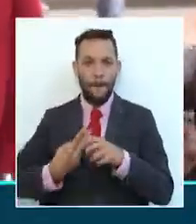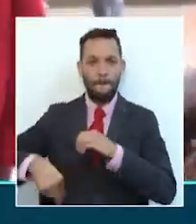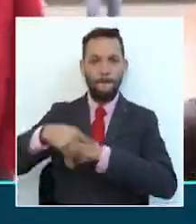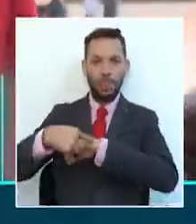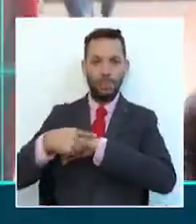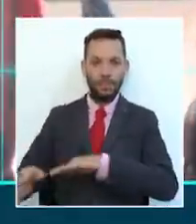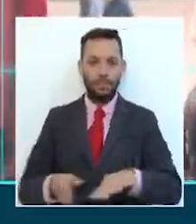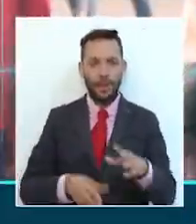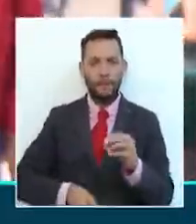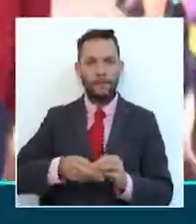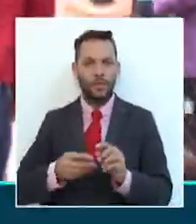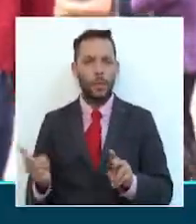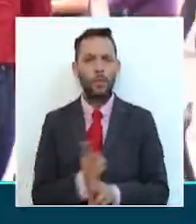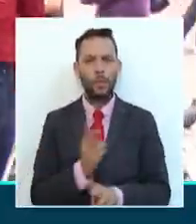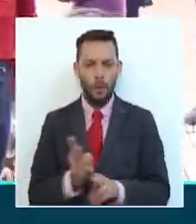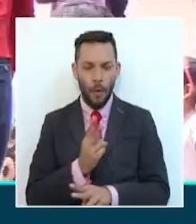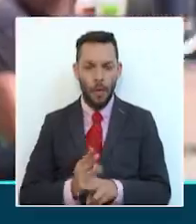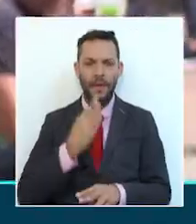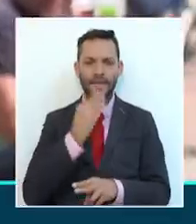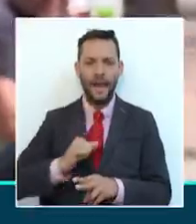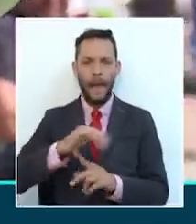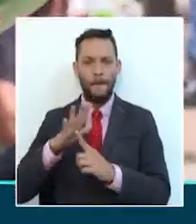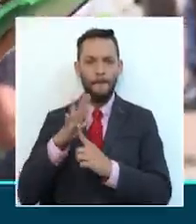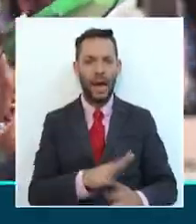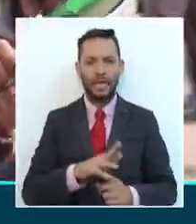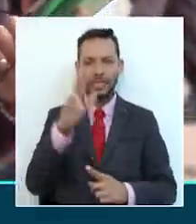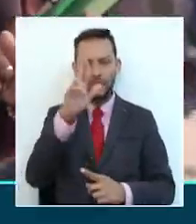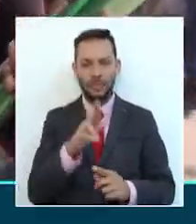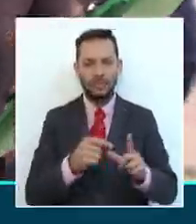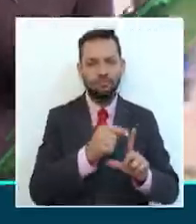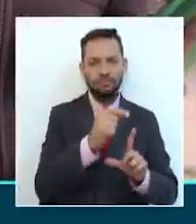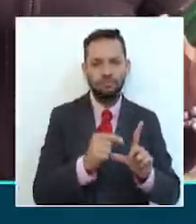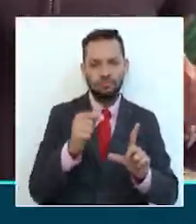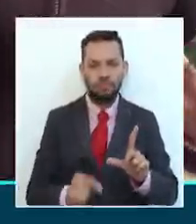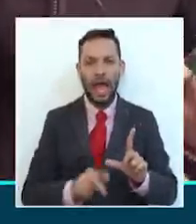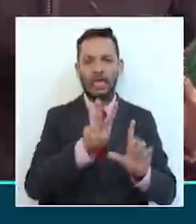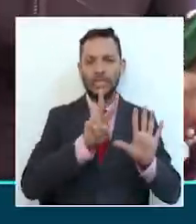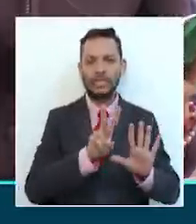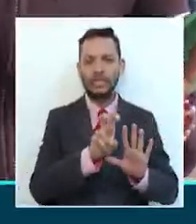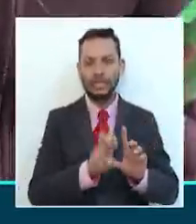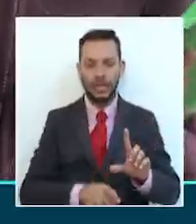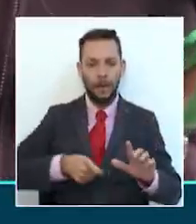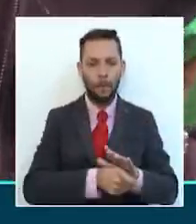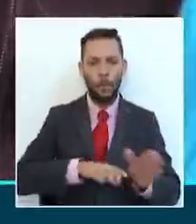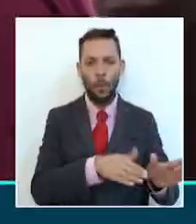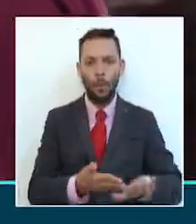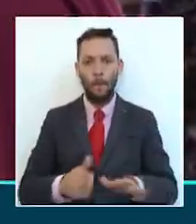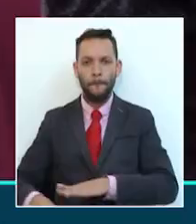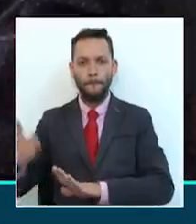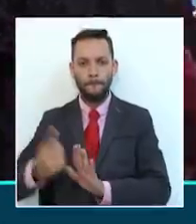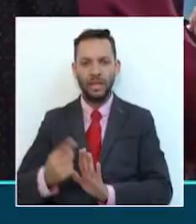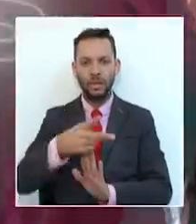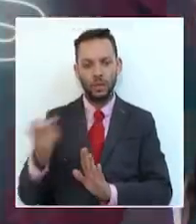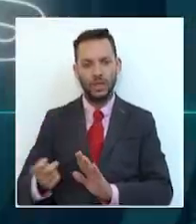Disparado las cifras de violencia contra la mujer en Risaralda, en el año se han presentado 7 feminicidios y más de 1.200 denuncias por